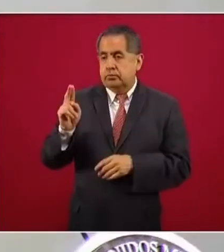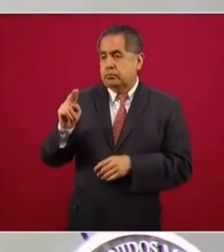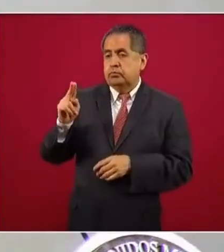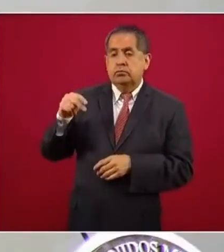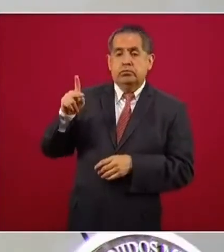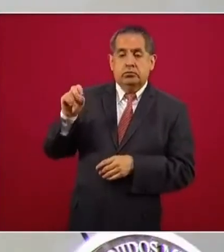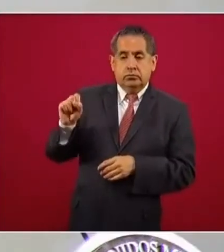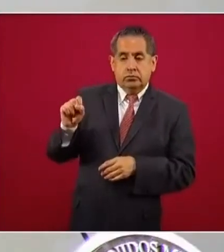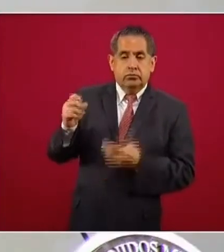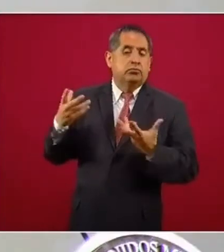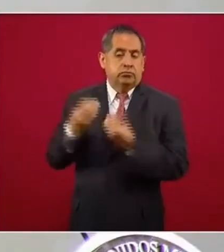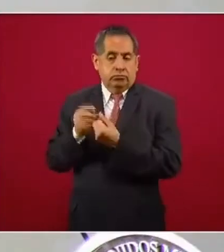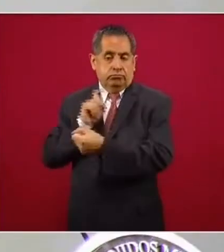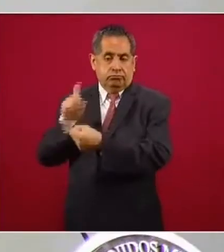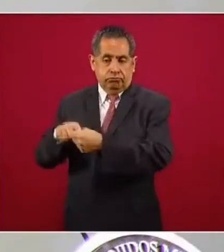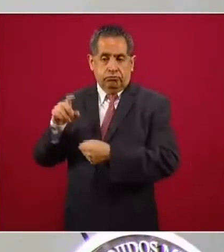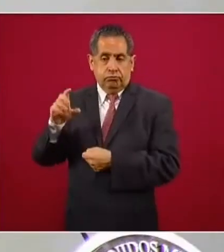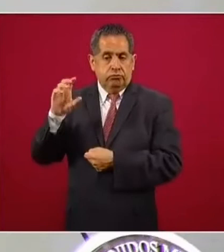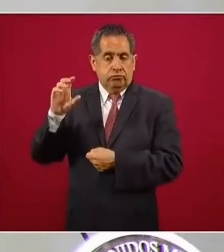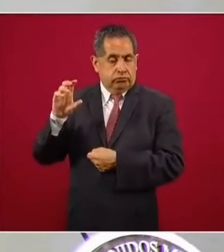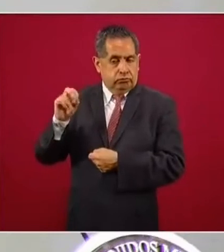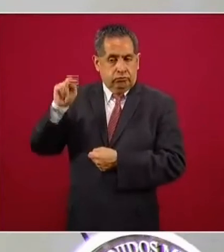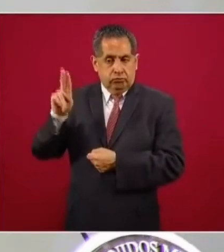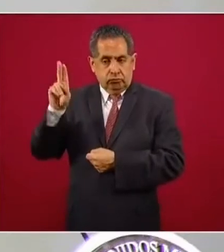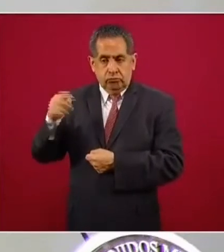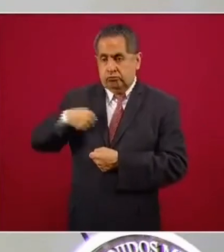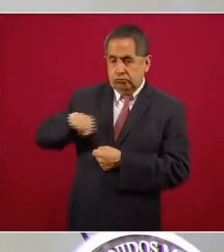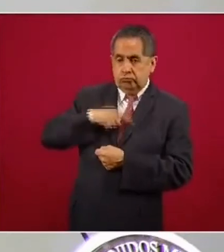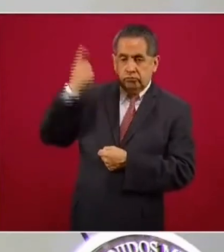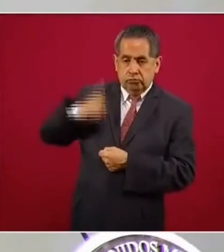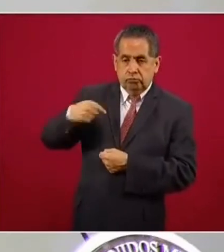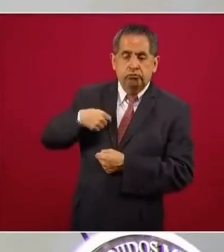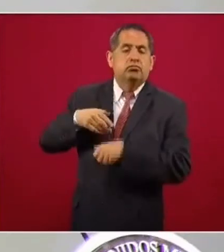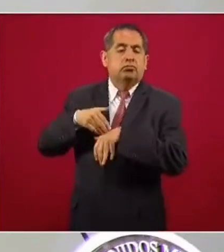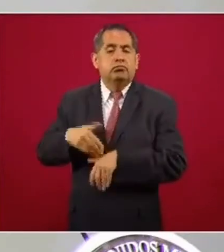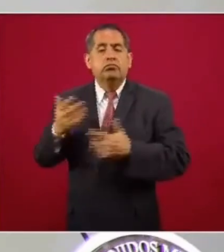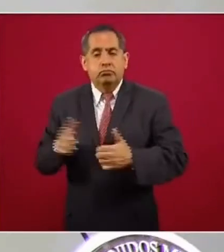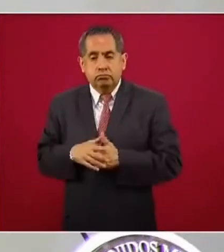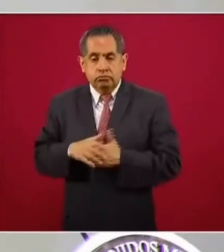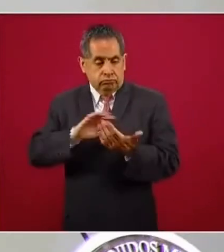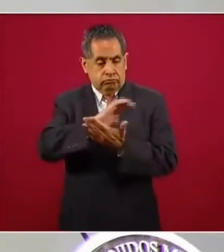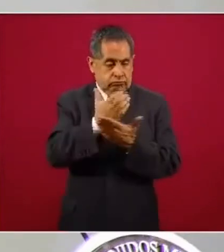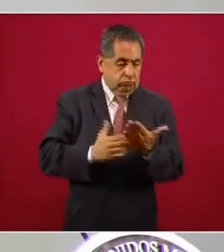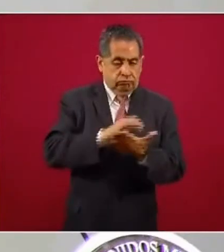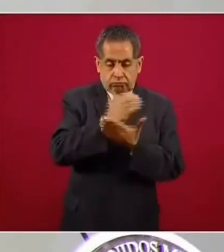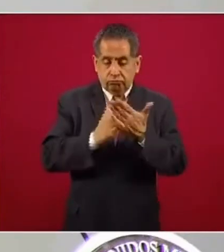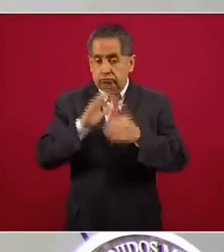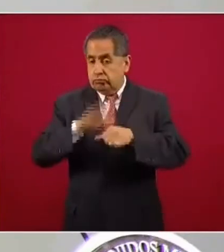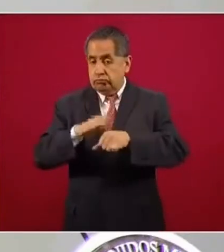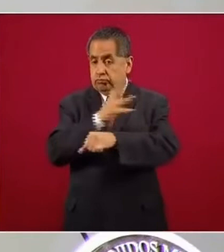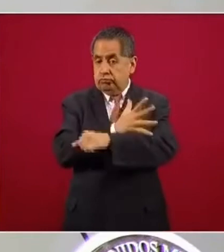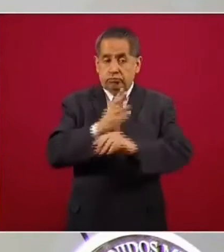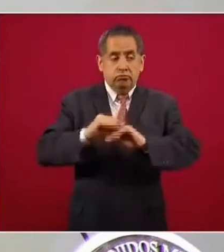órgano de Naciones Unidas cuyo mandato principal son las contrataciones públicas